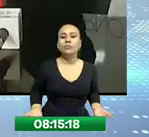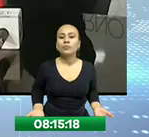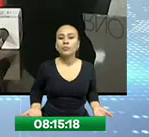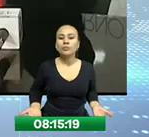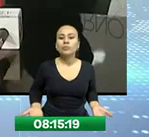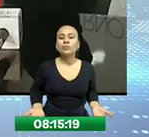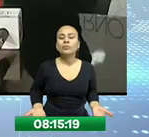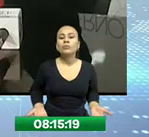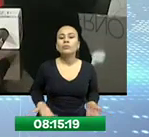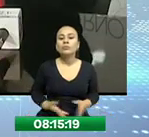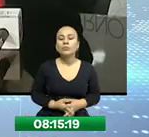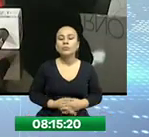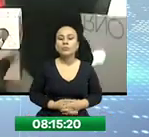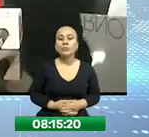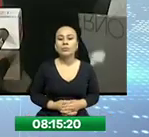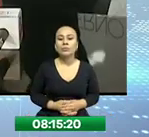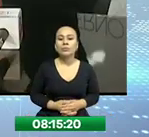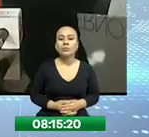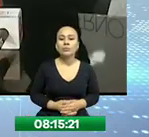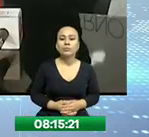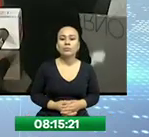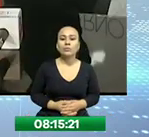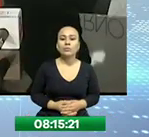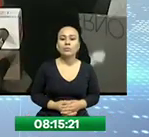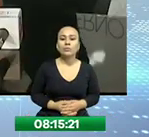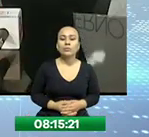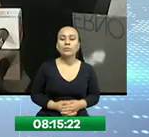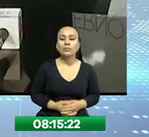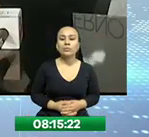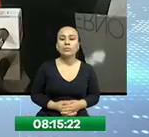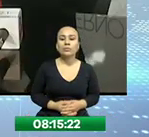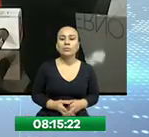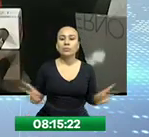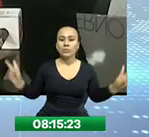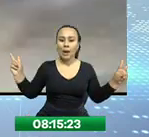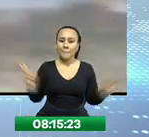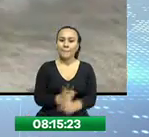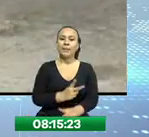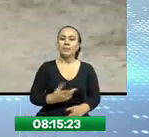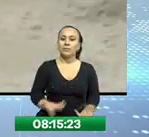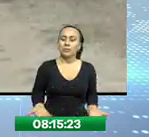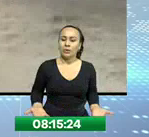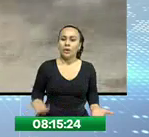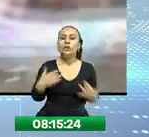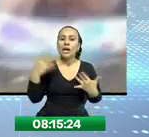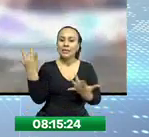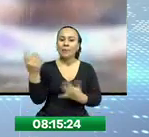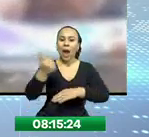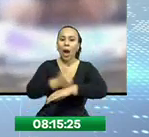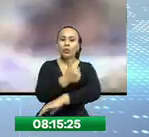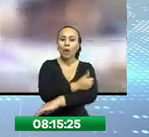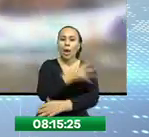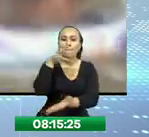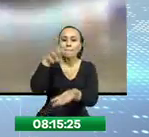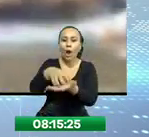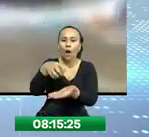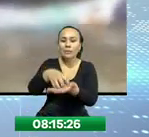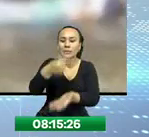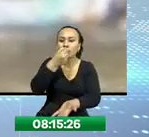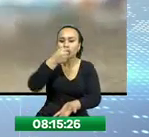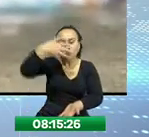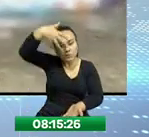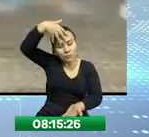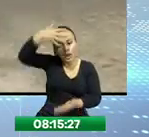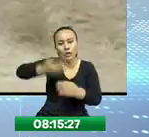entra el frío. Qué bárbaro. Esperamos reacción de las autoridades provinciales y nacionales respecto a este